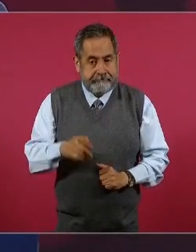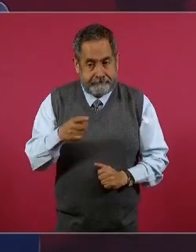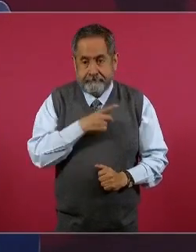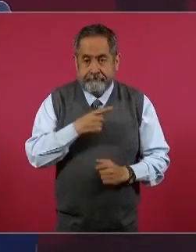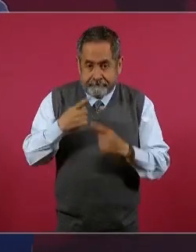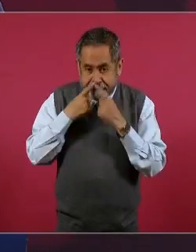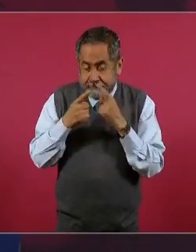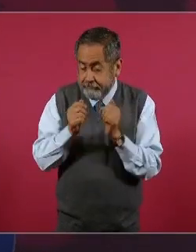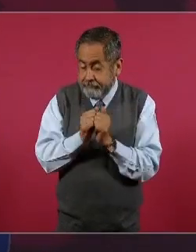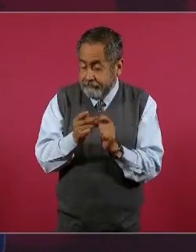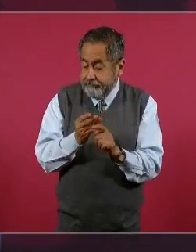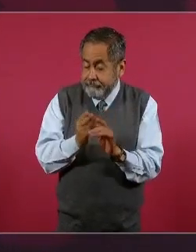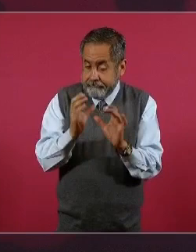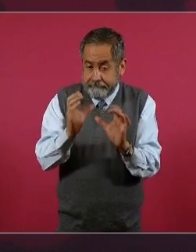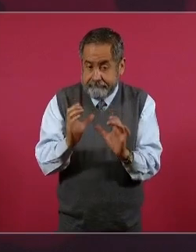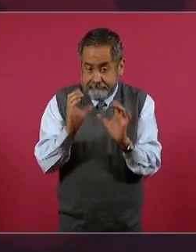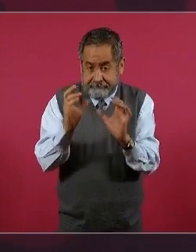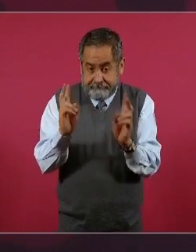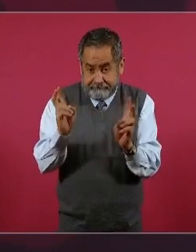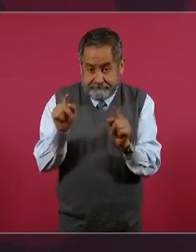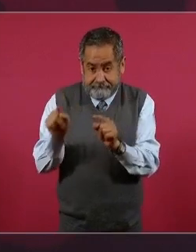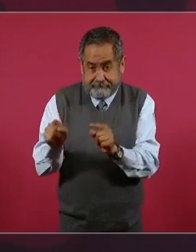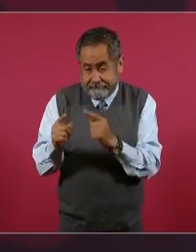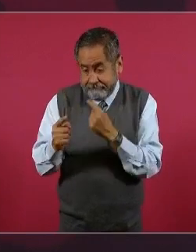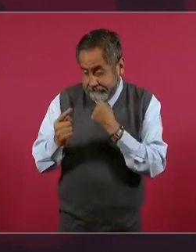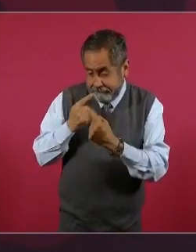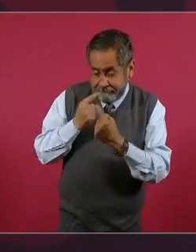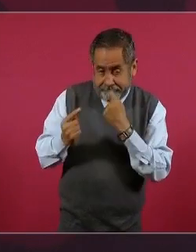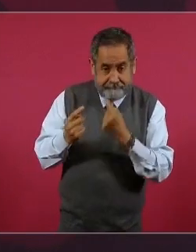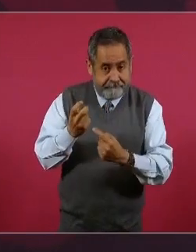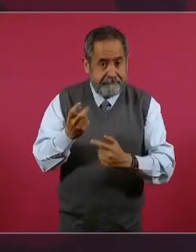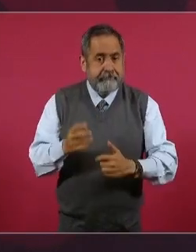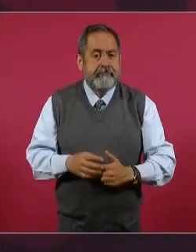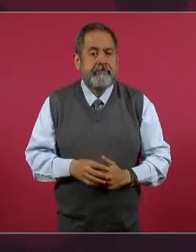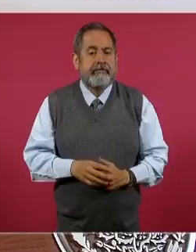tratarse con cuidado, porque